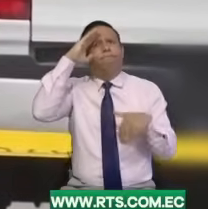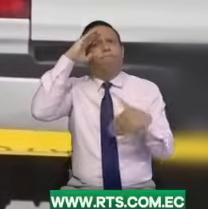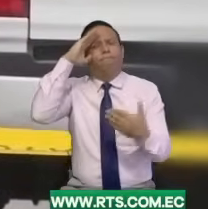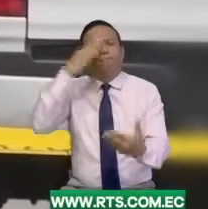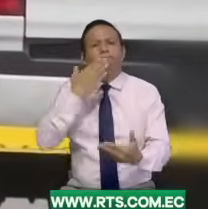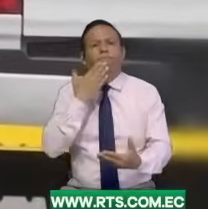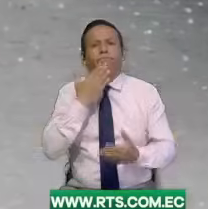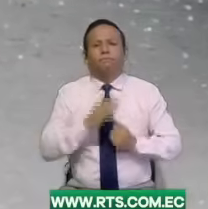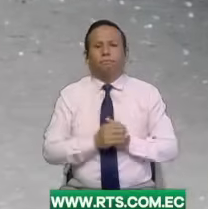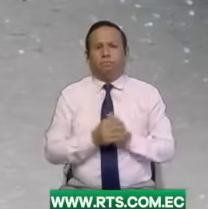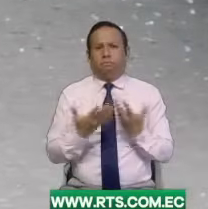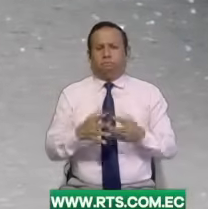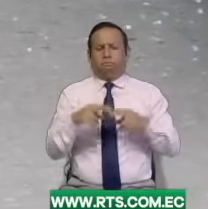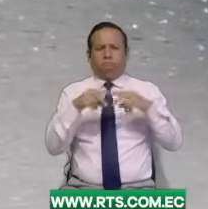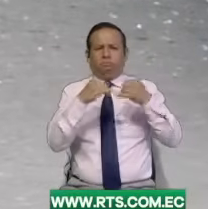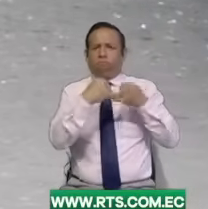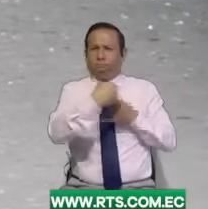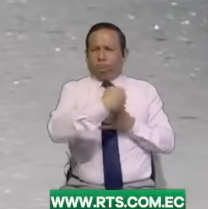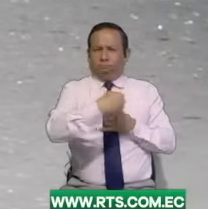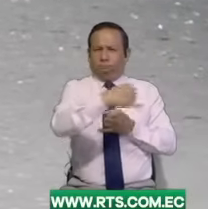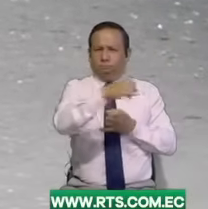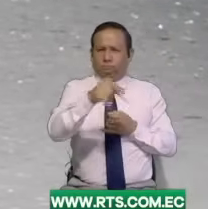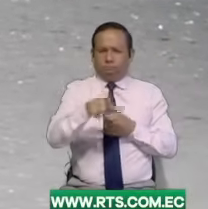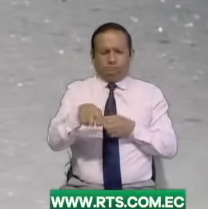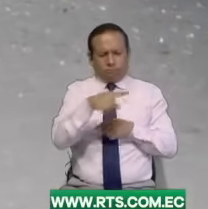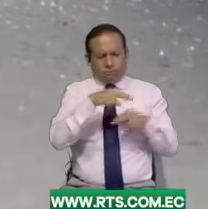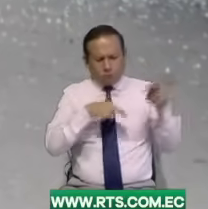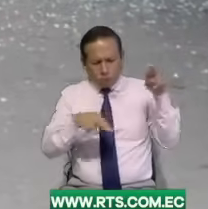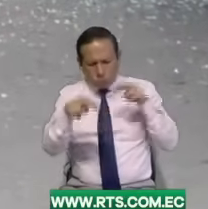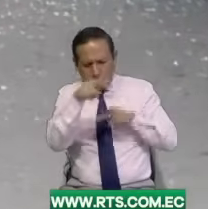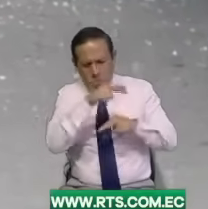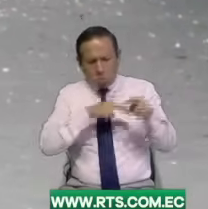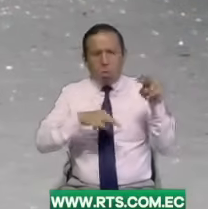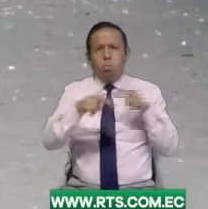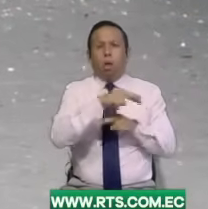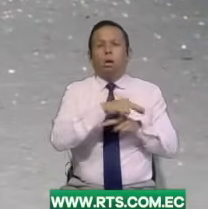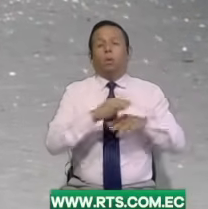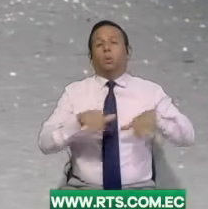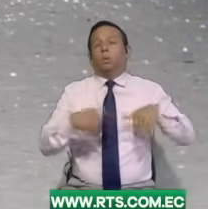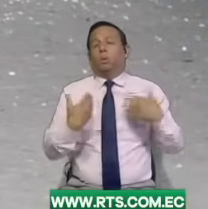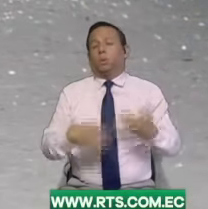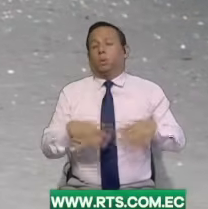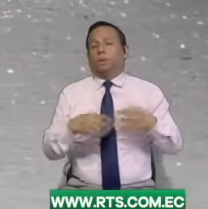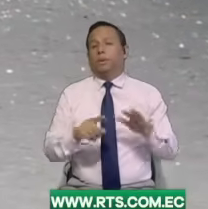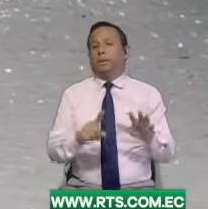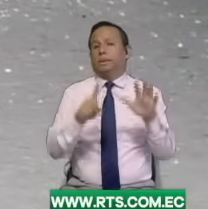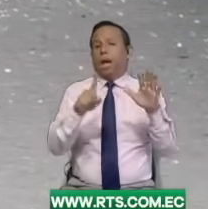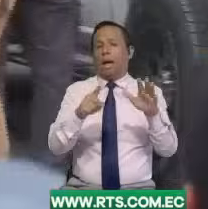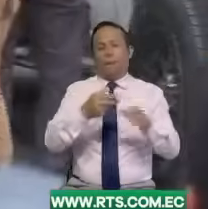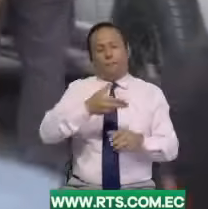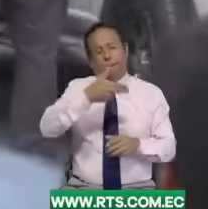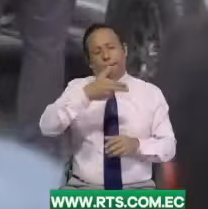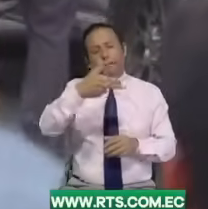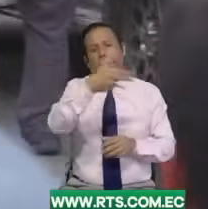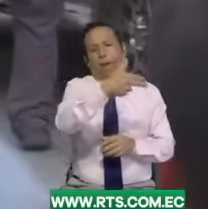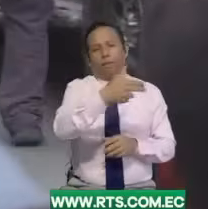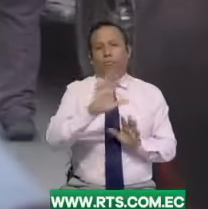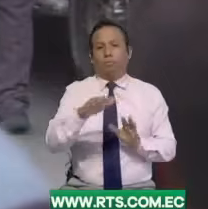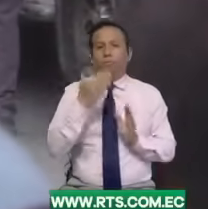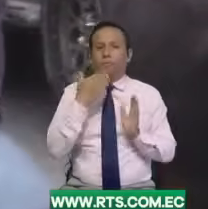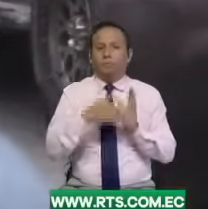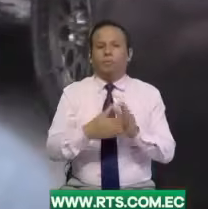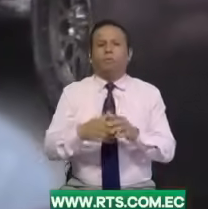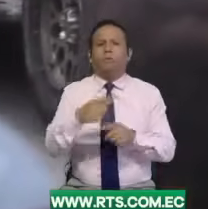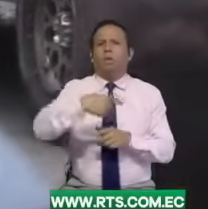después, acordonó la escena y fijó al menos 6 indicios balísticos. Luego, en medio de la familia que